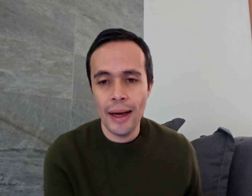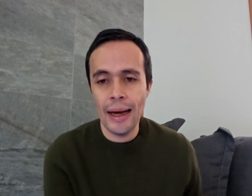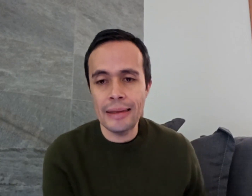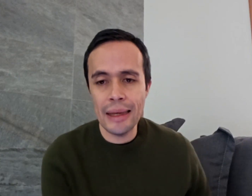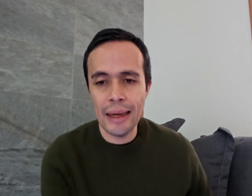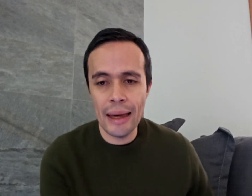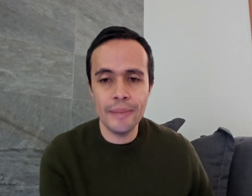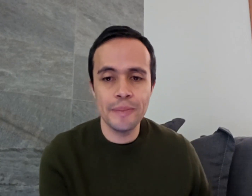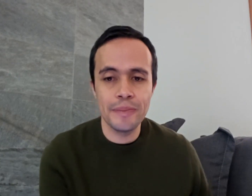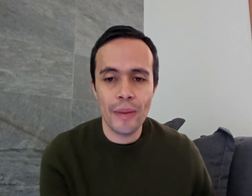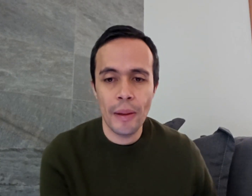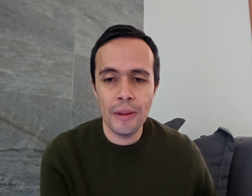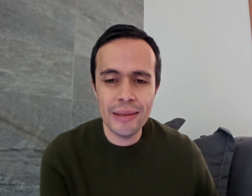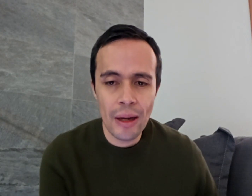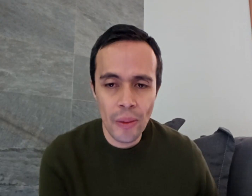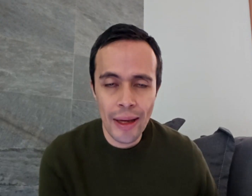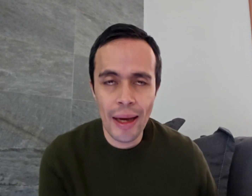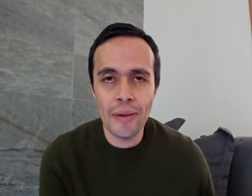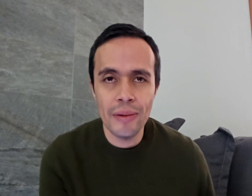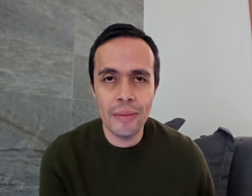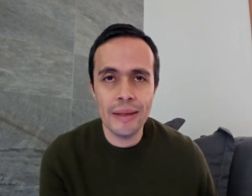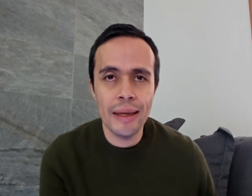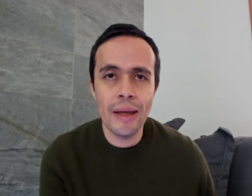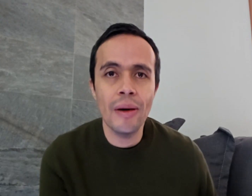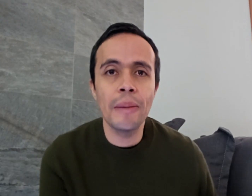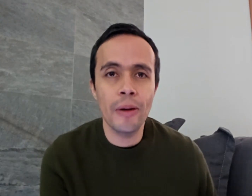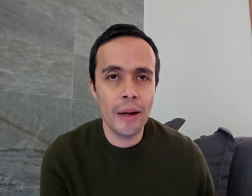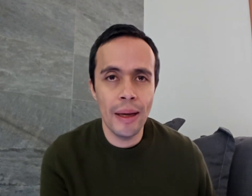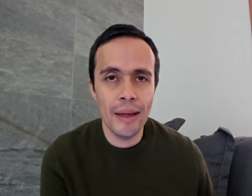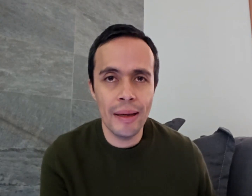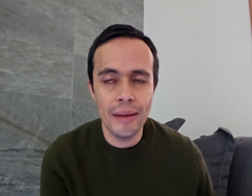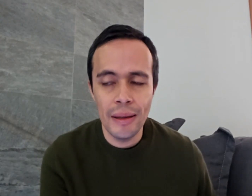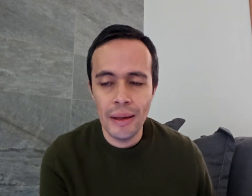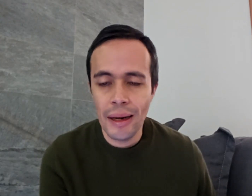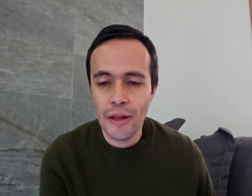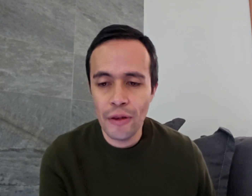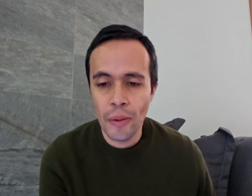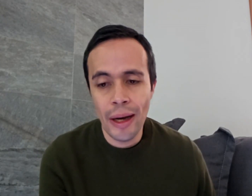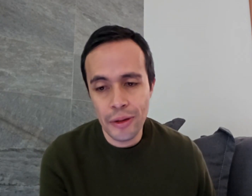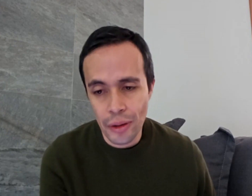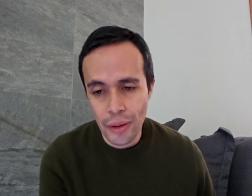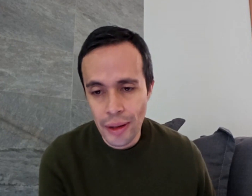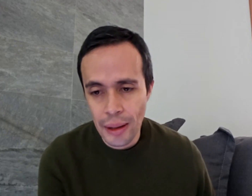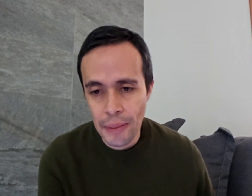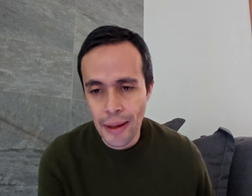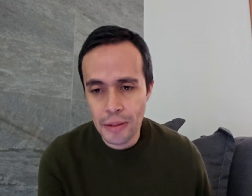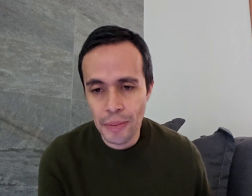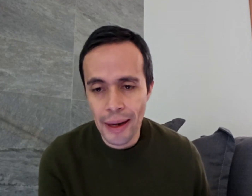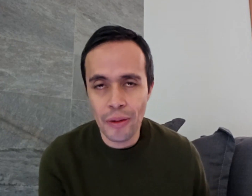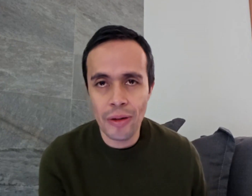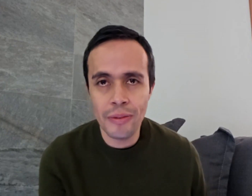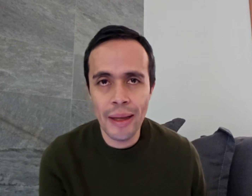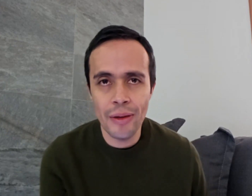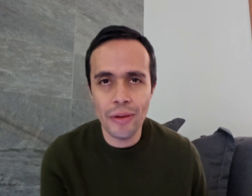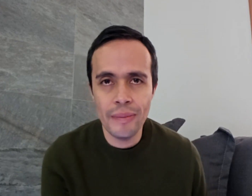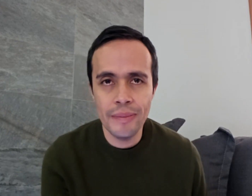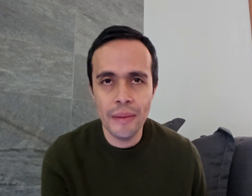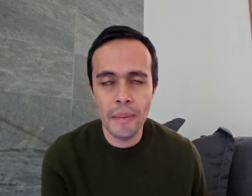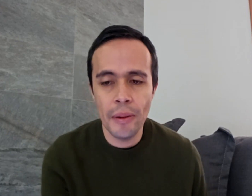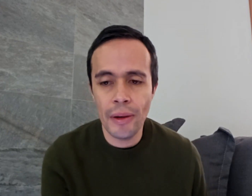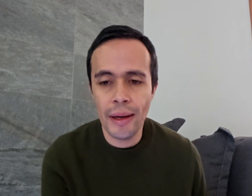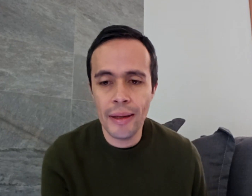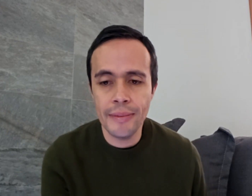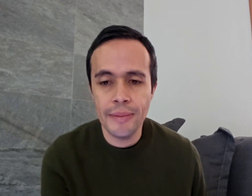México. Así que, pues este comunicado es dirigido al programa de Radio Fórmula. Yo creo que también es para otros medios,